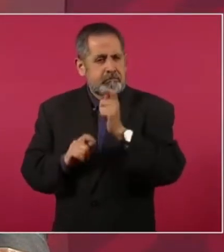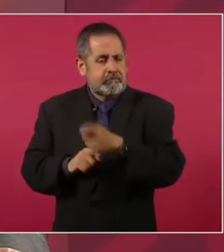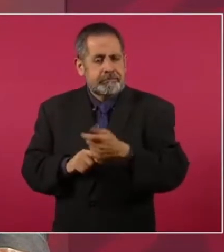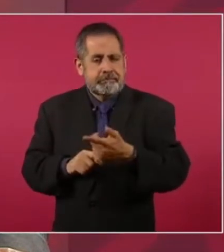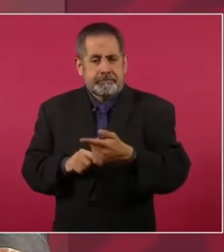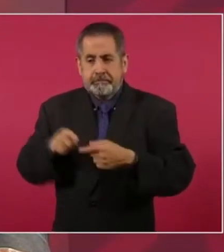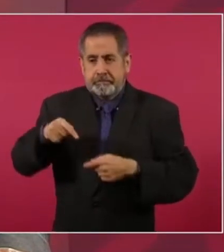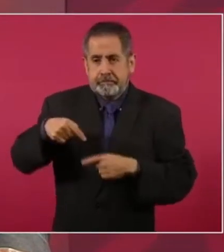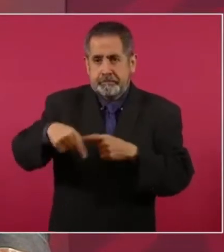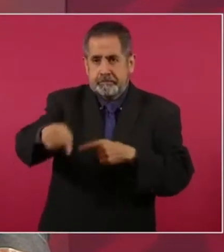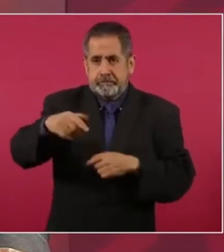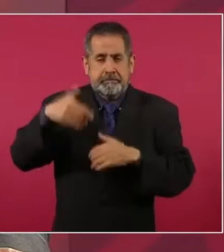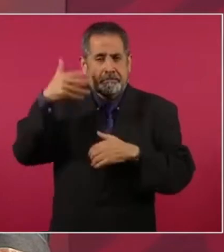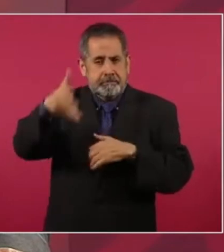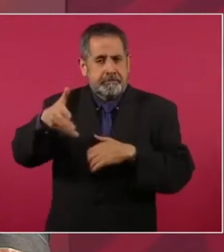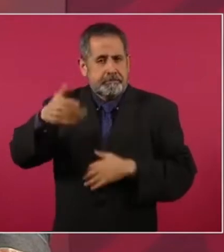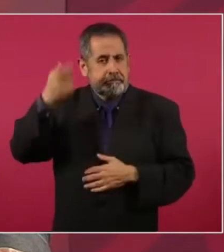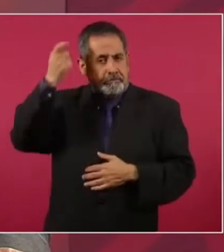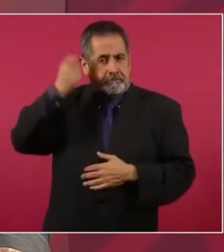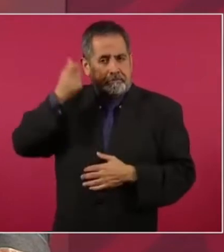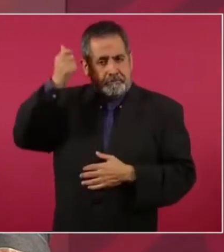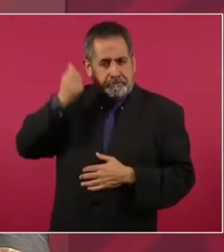se jubilen